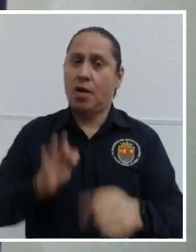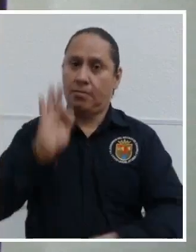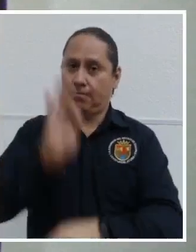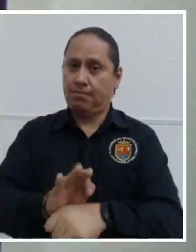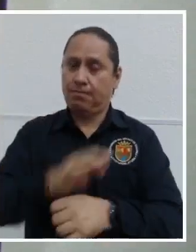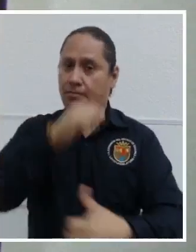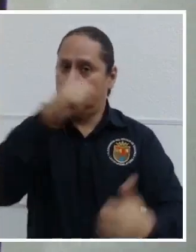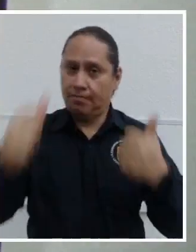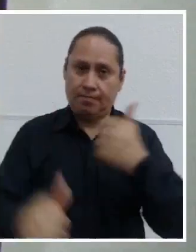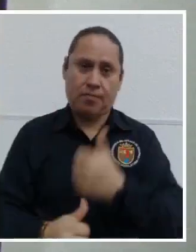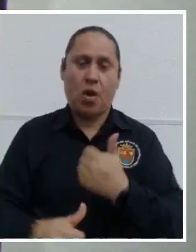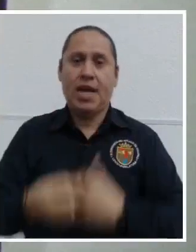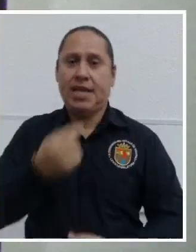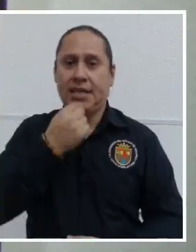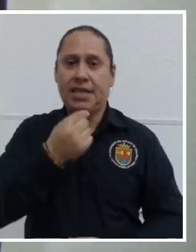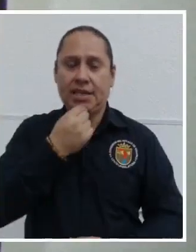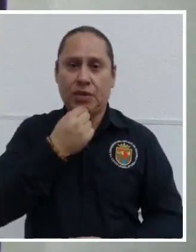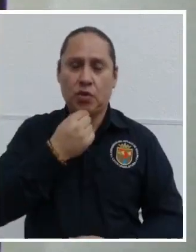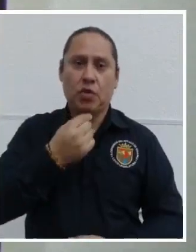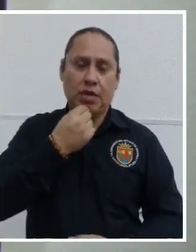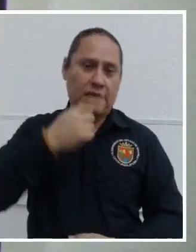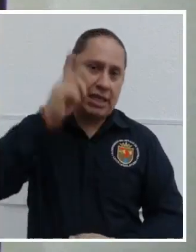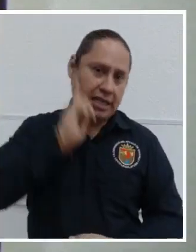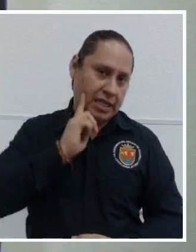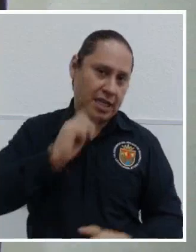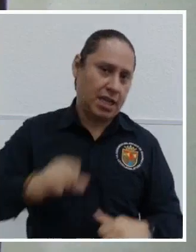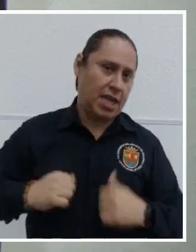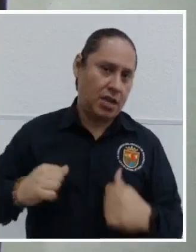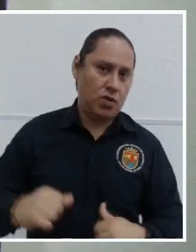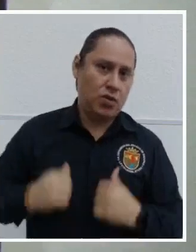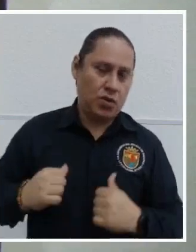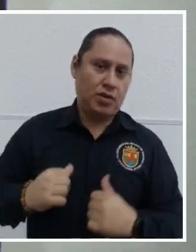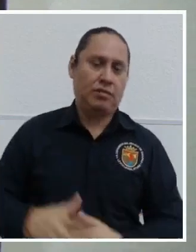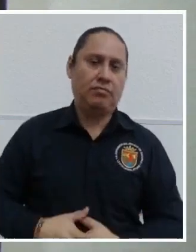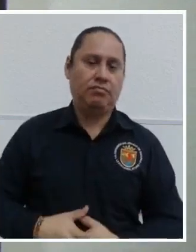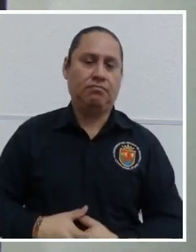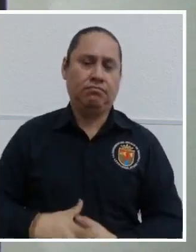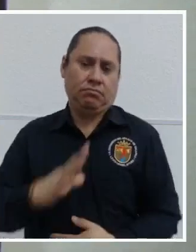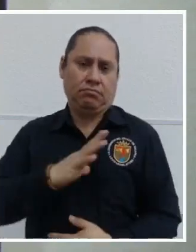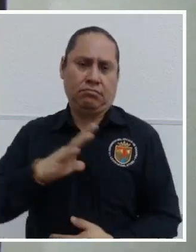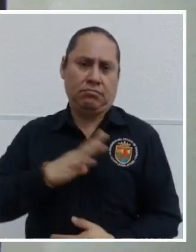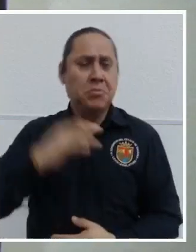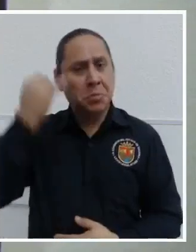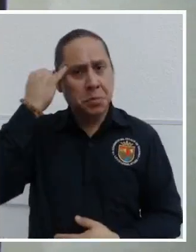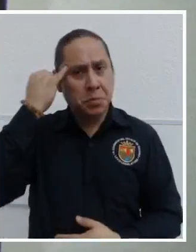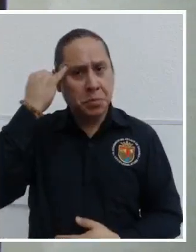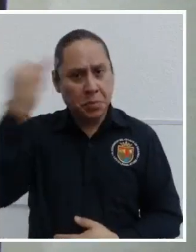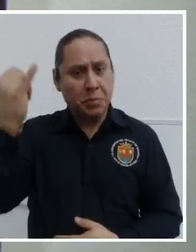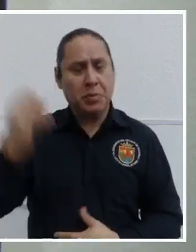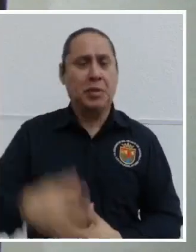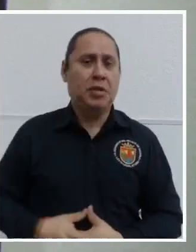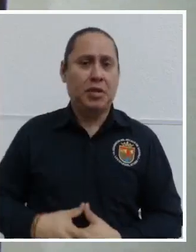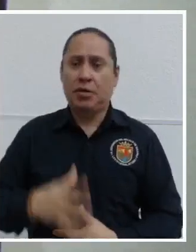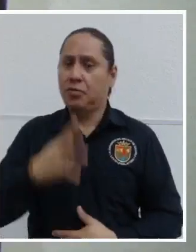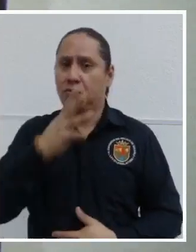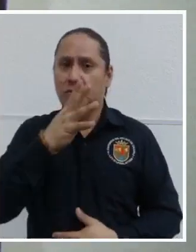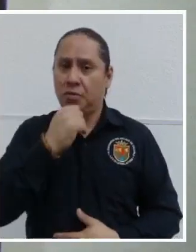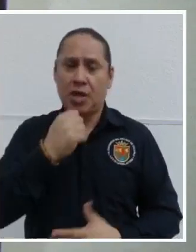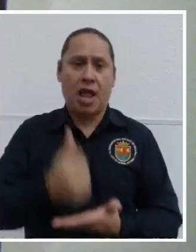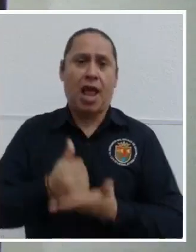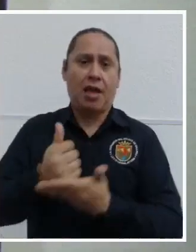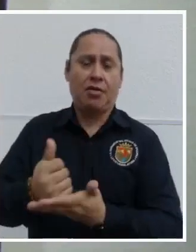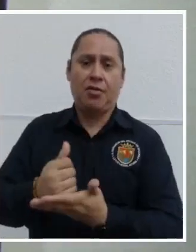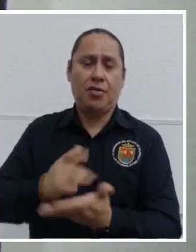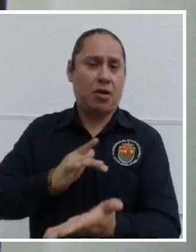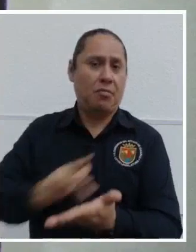la infancia de niñas y niños chiapanecos que se encuentran en situaciones vulnerables por parte de los